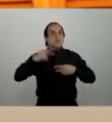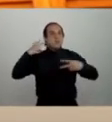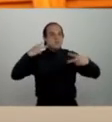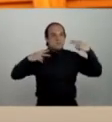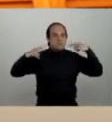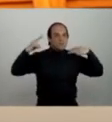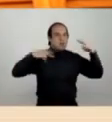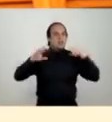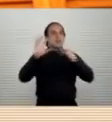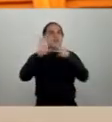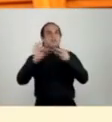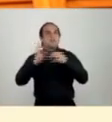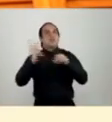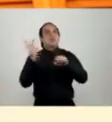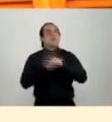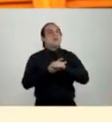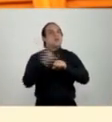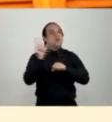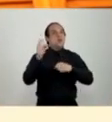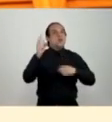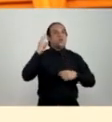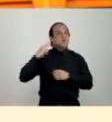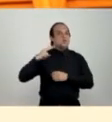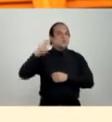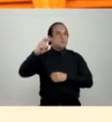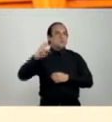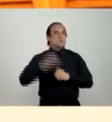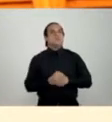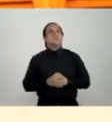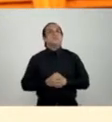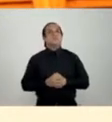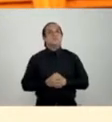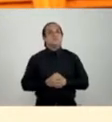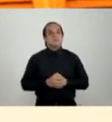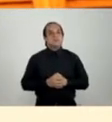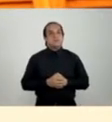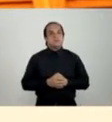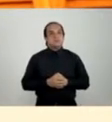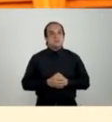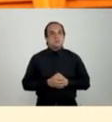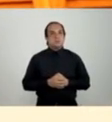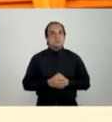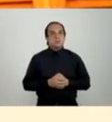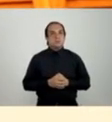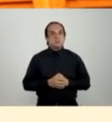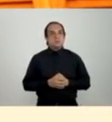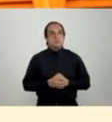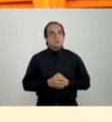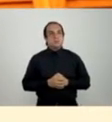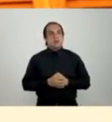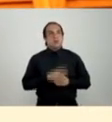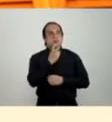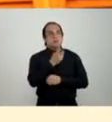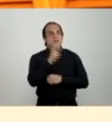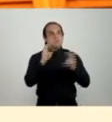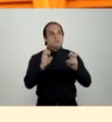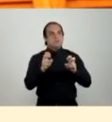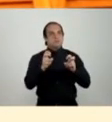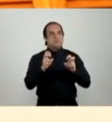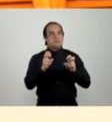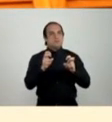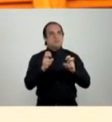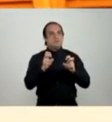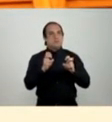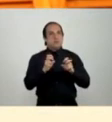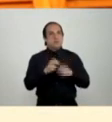cuando viaja, o lo que no le pasa cuando viaja. En el caso de